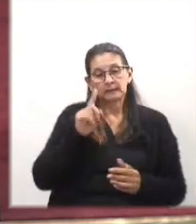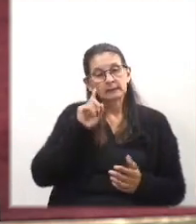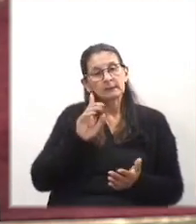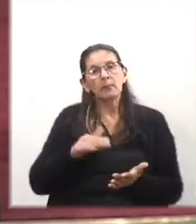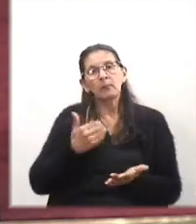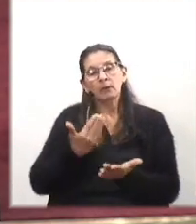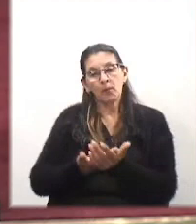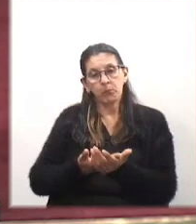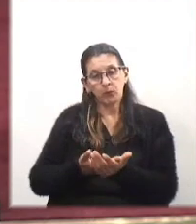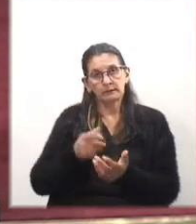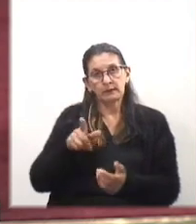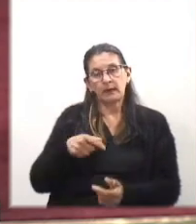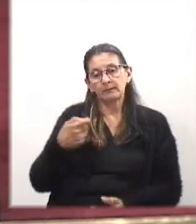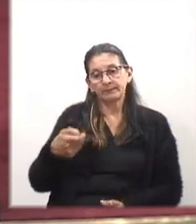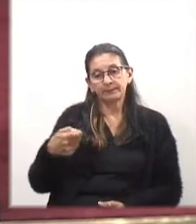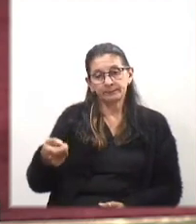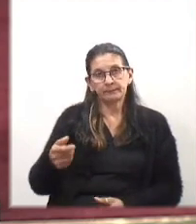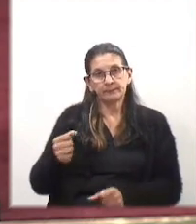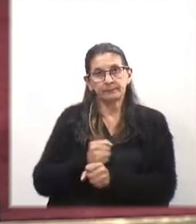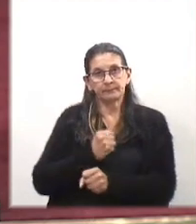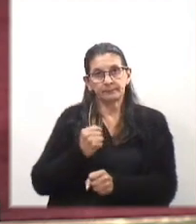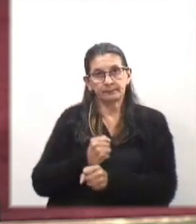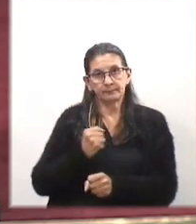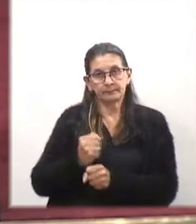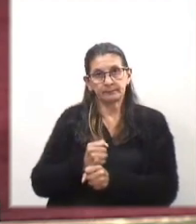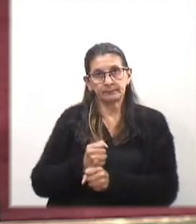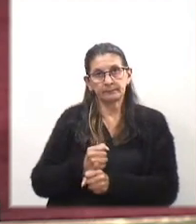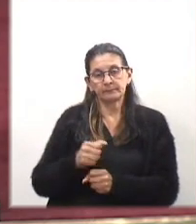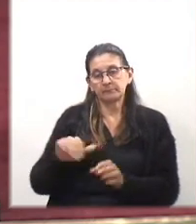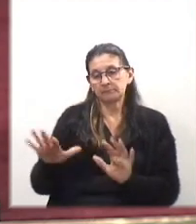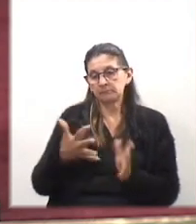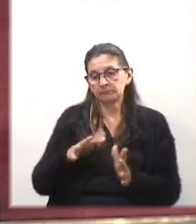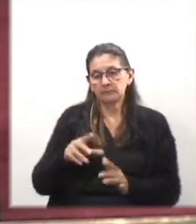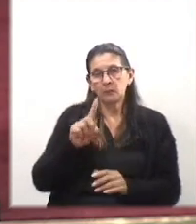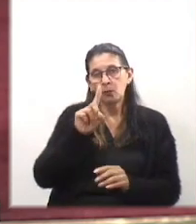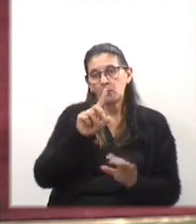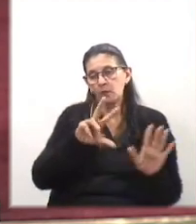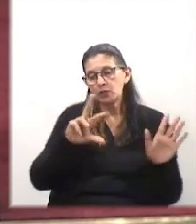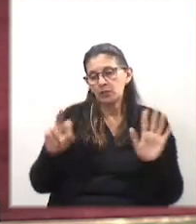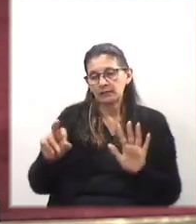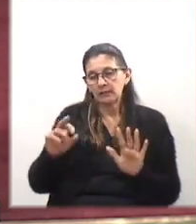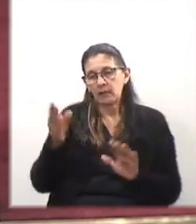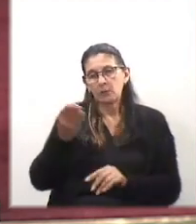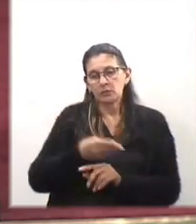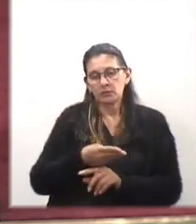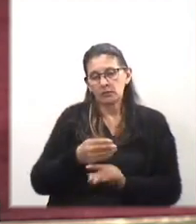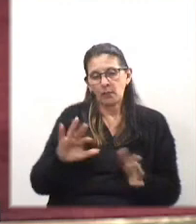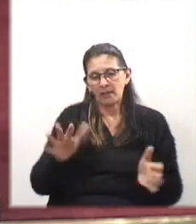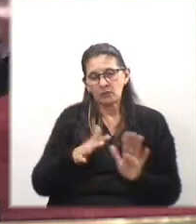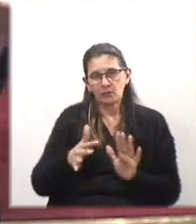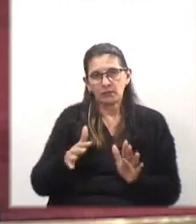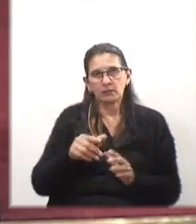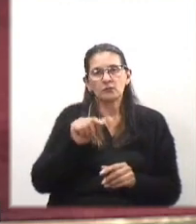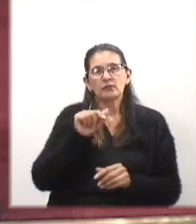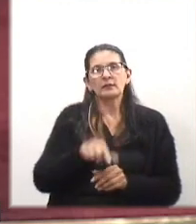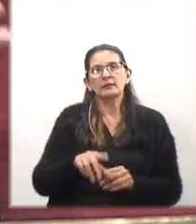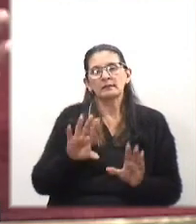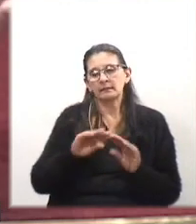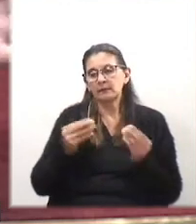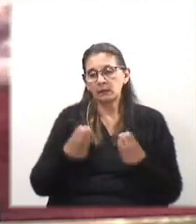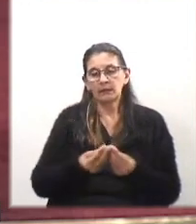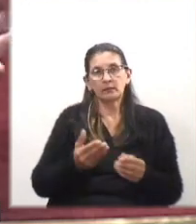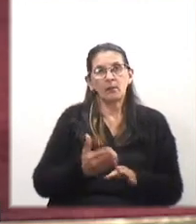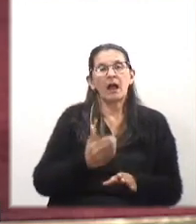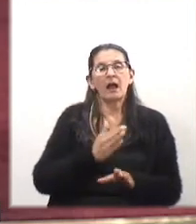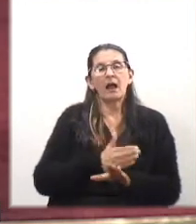propuso dejar el aporte de estos trabajadores, los que rondan entre unos 80 y 100 trabajadores aproximadamente, en los guarimos